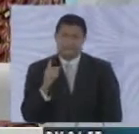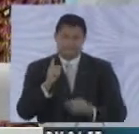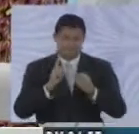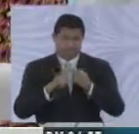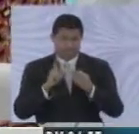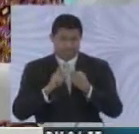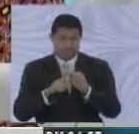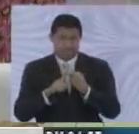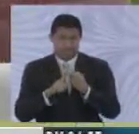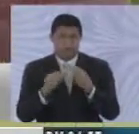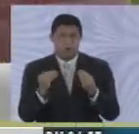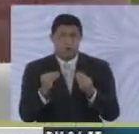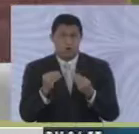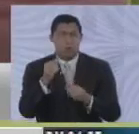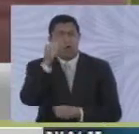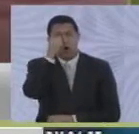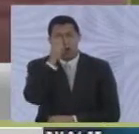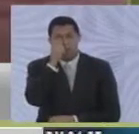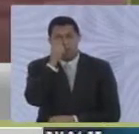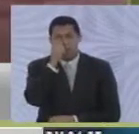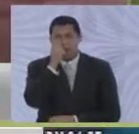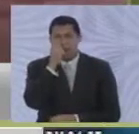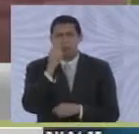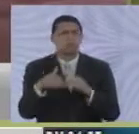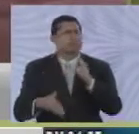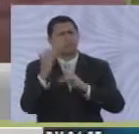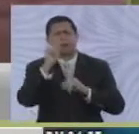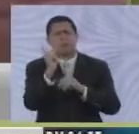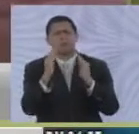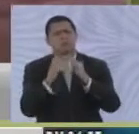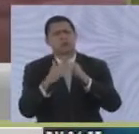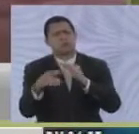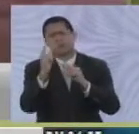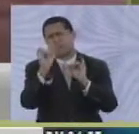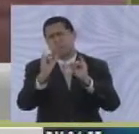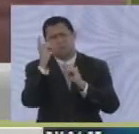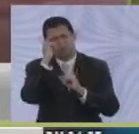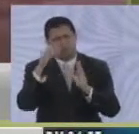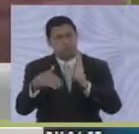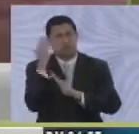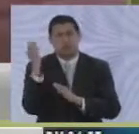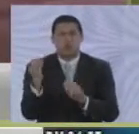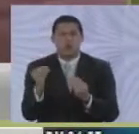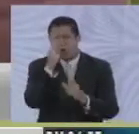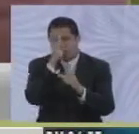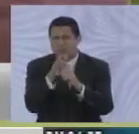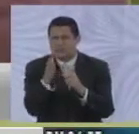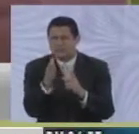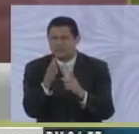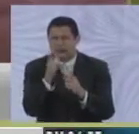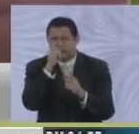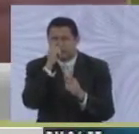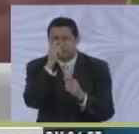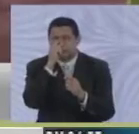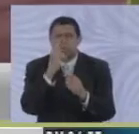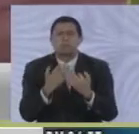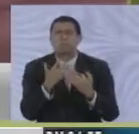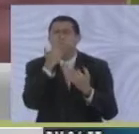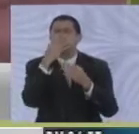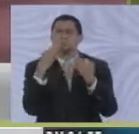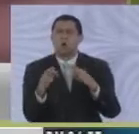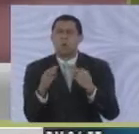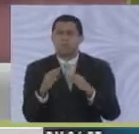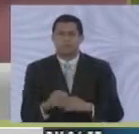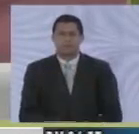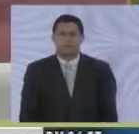resolución quirúrgica se hace en una cirugía que es de tipo ambulatorio y lleva como objetivo restituir el flujo normal de aire a través